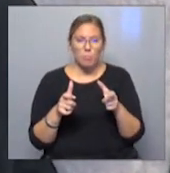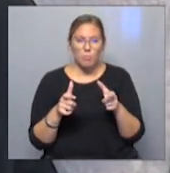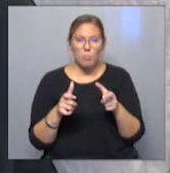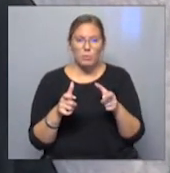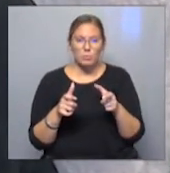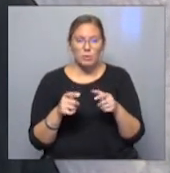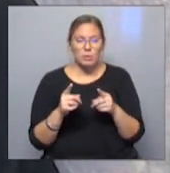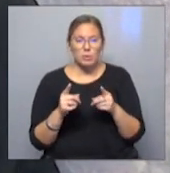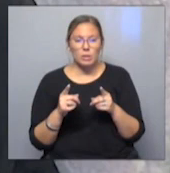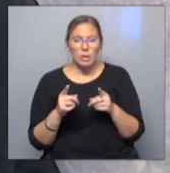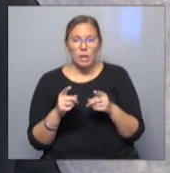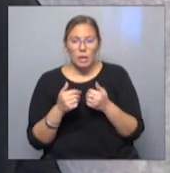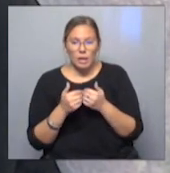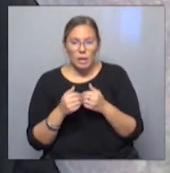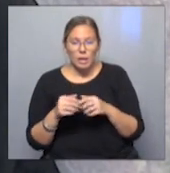tomaron las riendas y lo llevaron